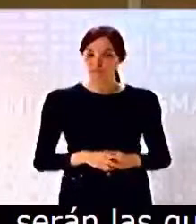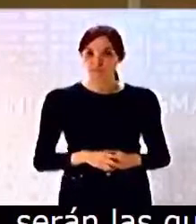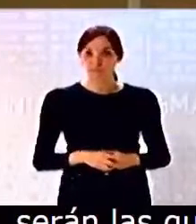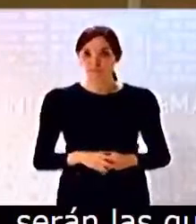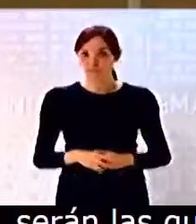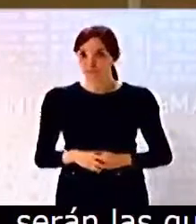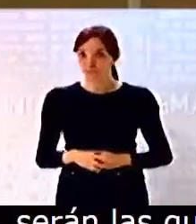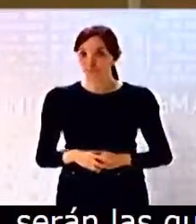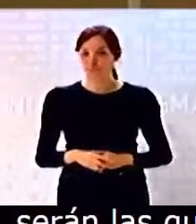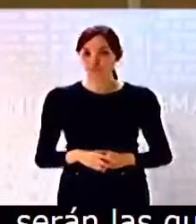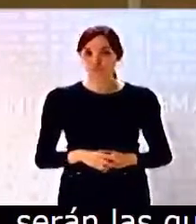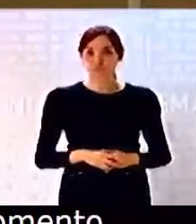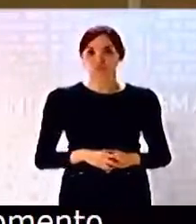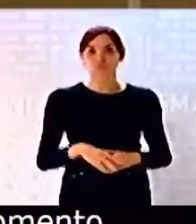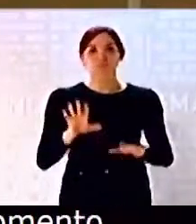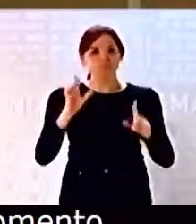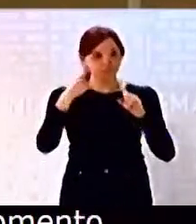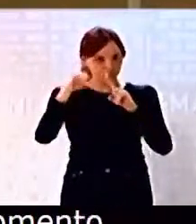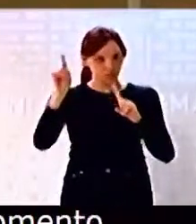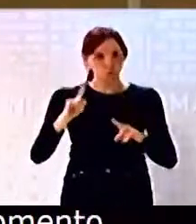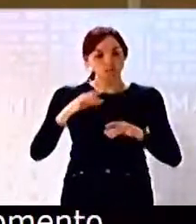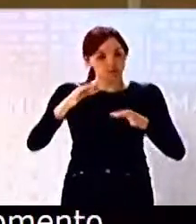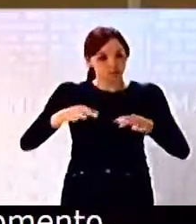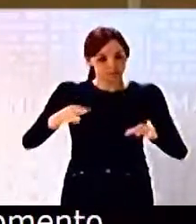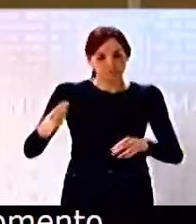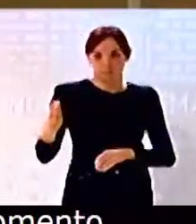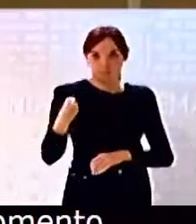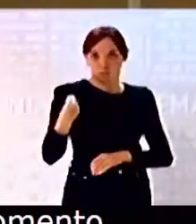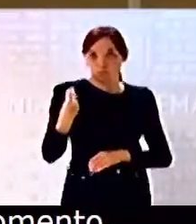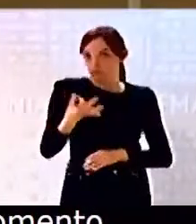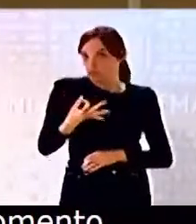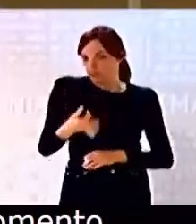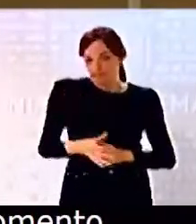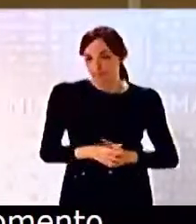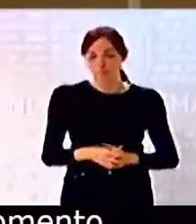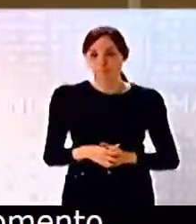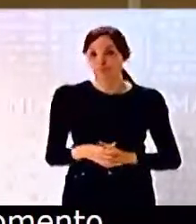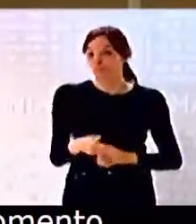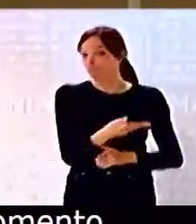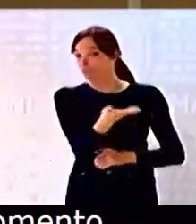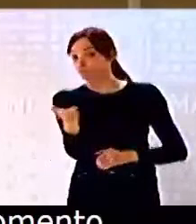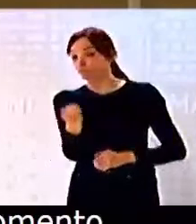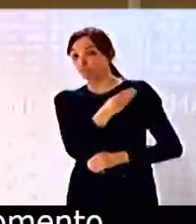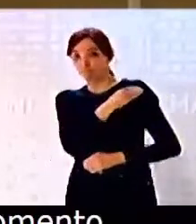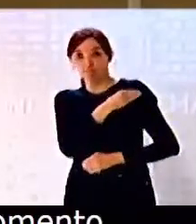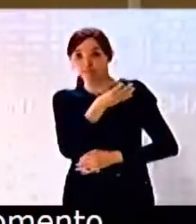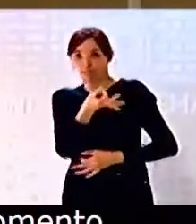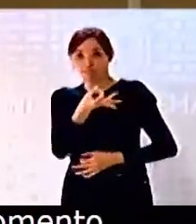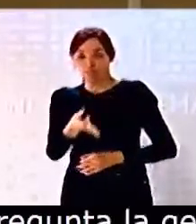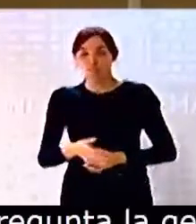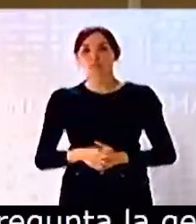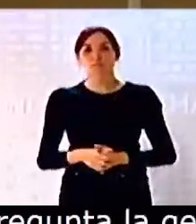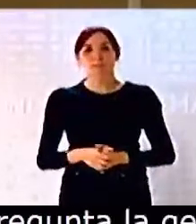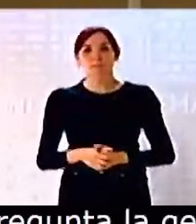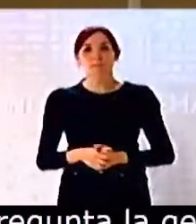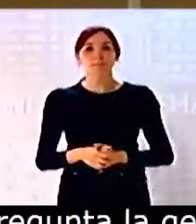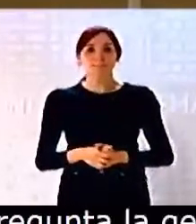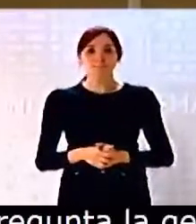Por cierto, que luego siempre me lo pregunta la gente, quiero decir.